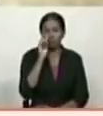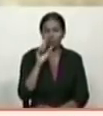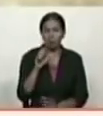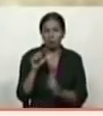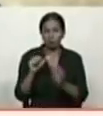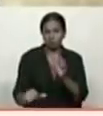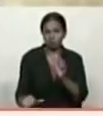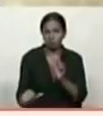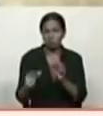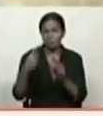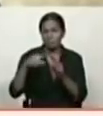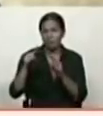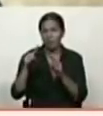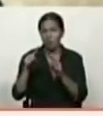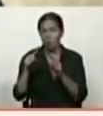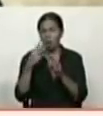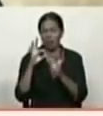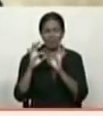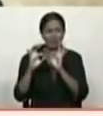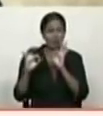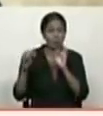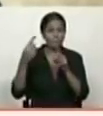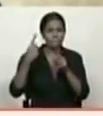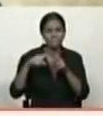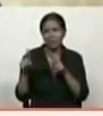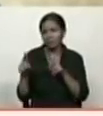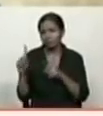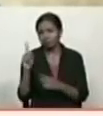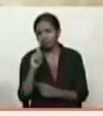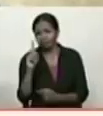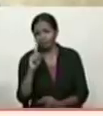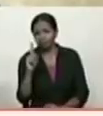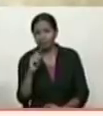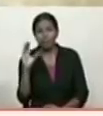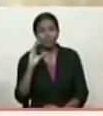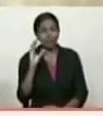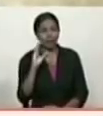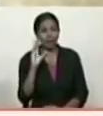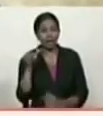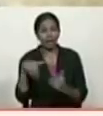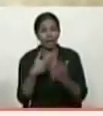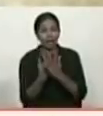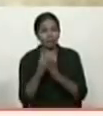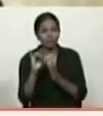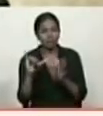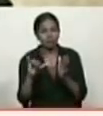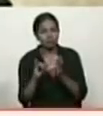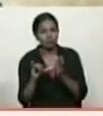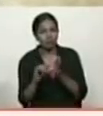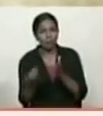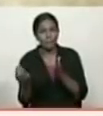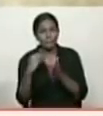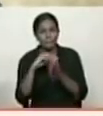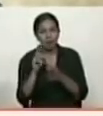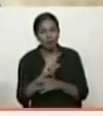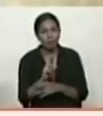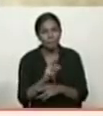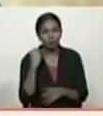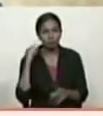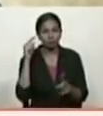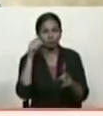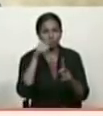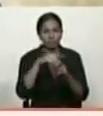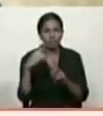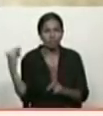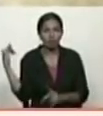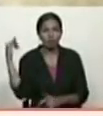sur, estaba muy lejos, cuando en realidad de Caracas a Senegal podemos llegar más rápido en un vuelo directo que